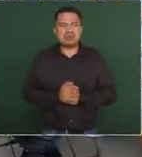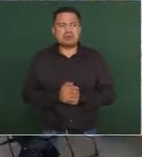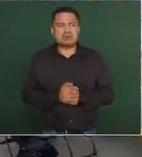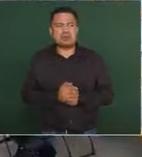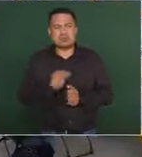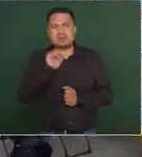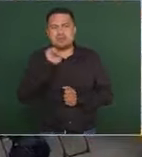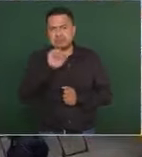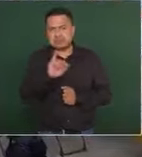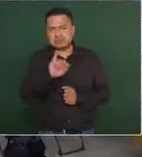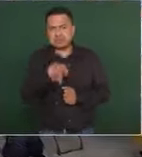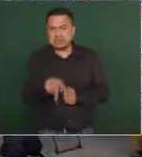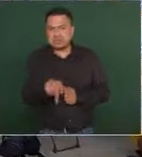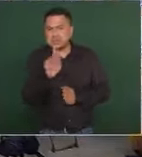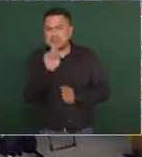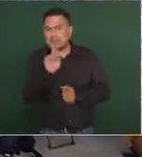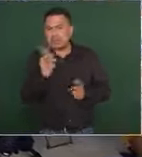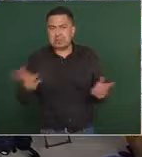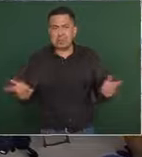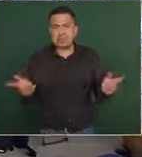Sí, sí, pero es